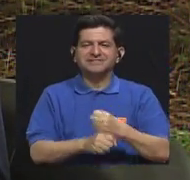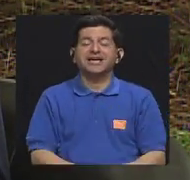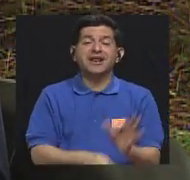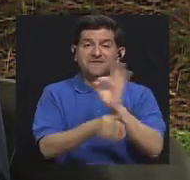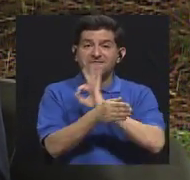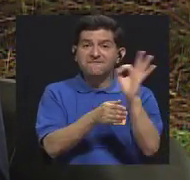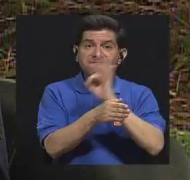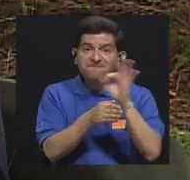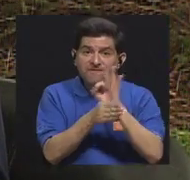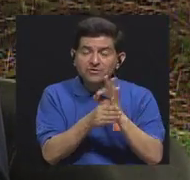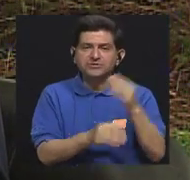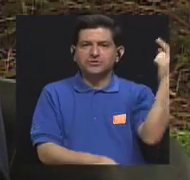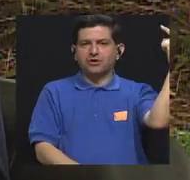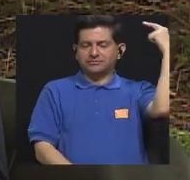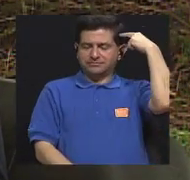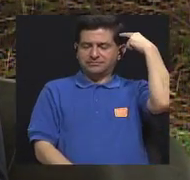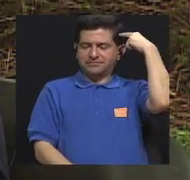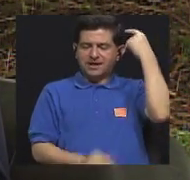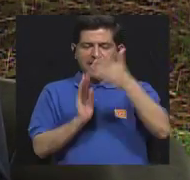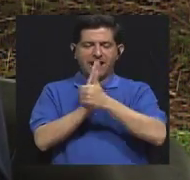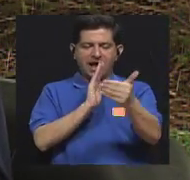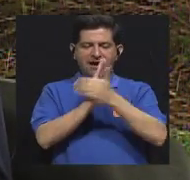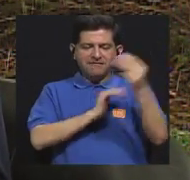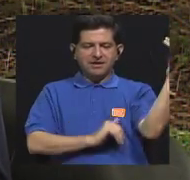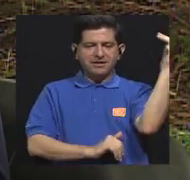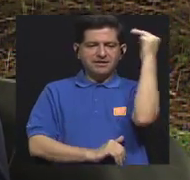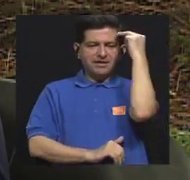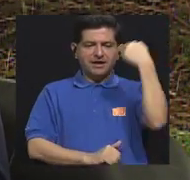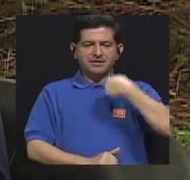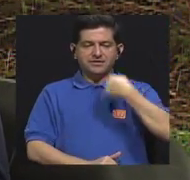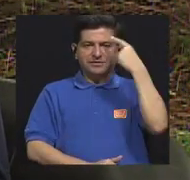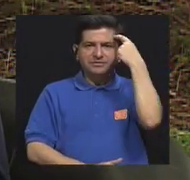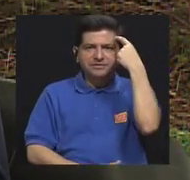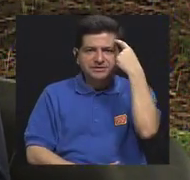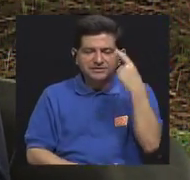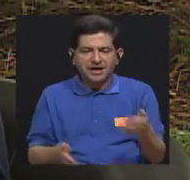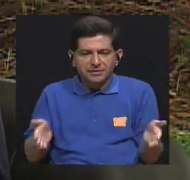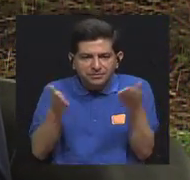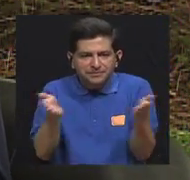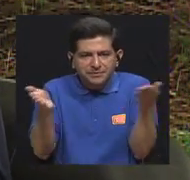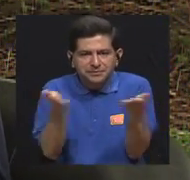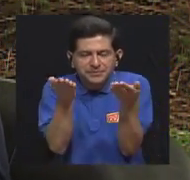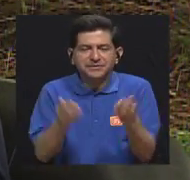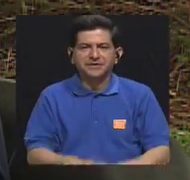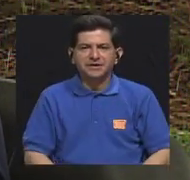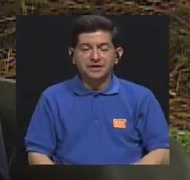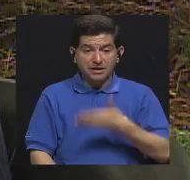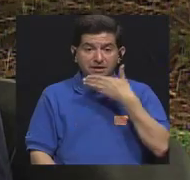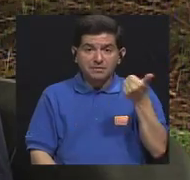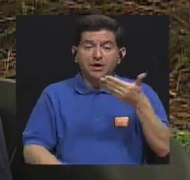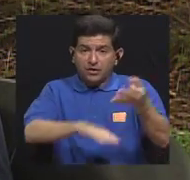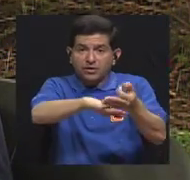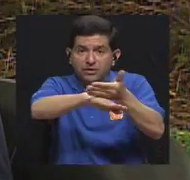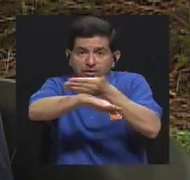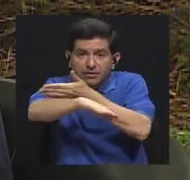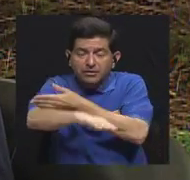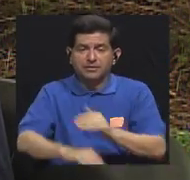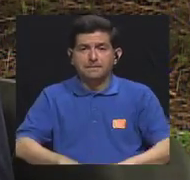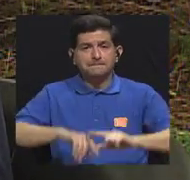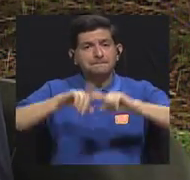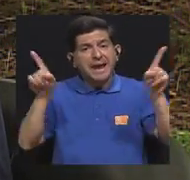hago que mi funcionamiento cognitivo, o sea, mi capacidad mental, cómo yo pienso, se estimule y que esté cada día